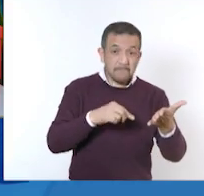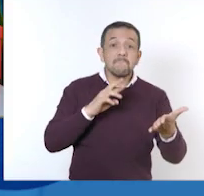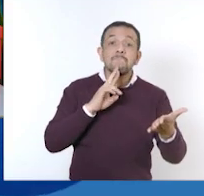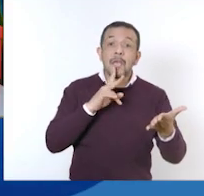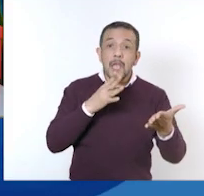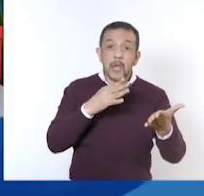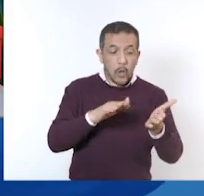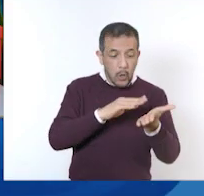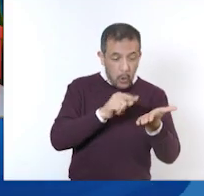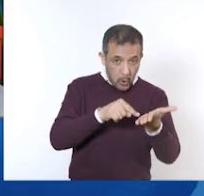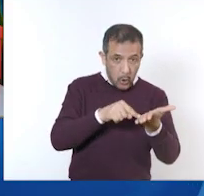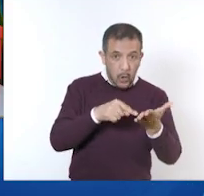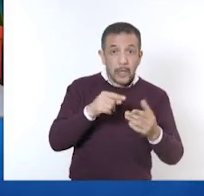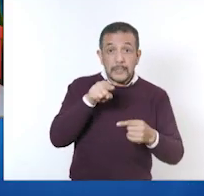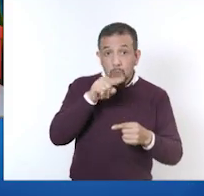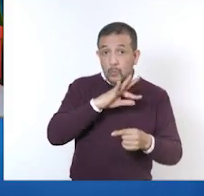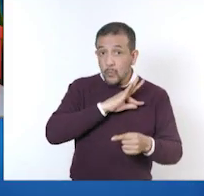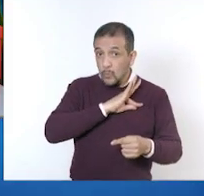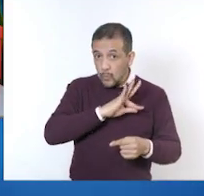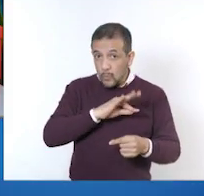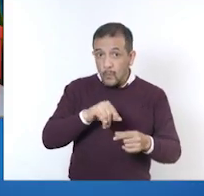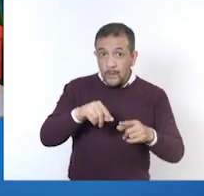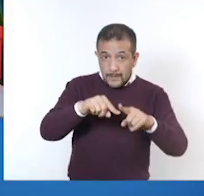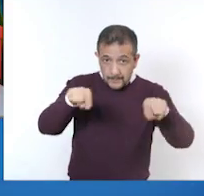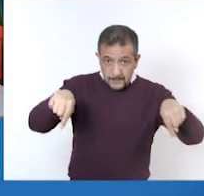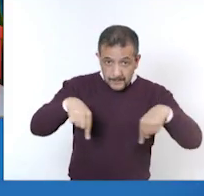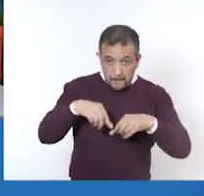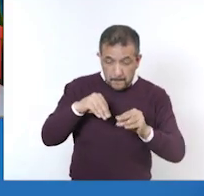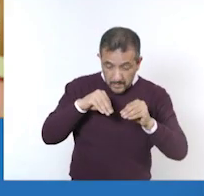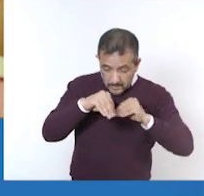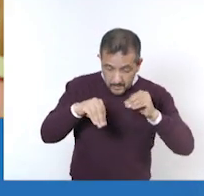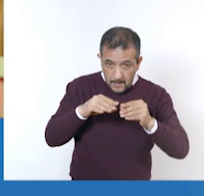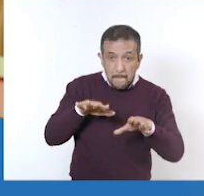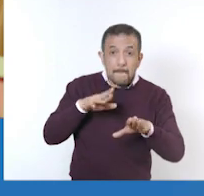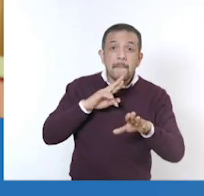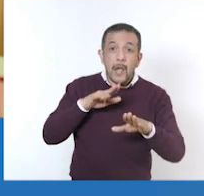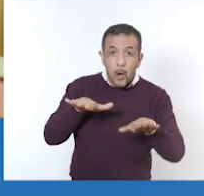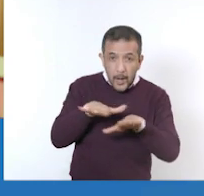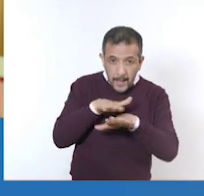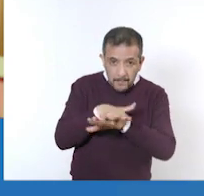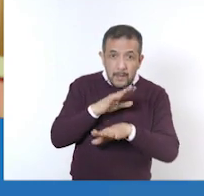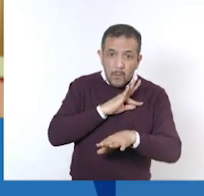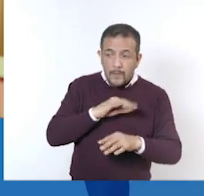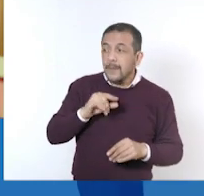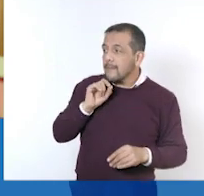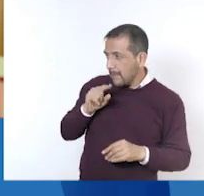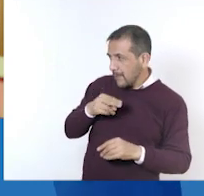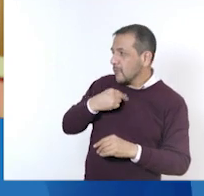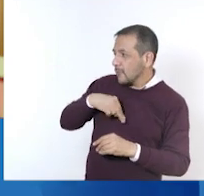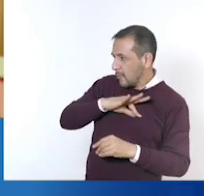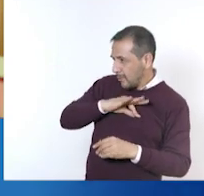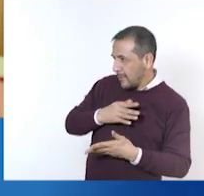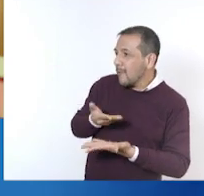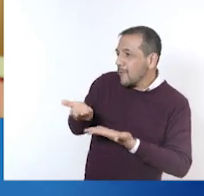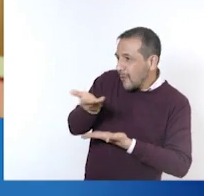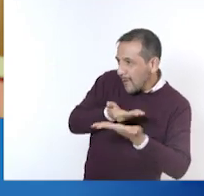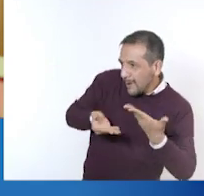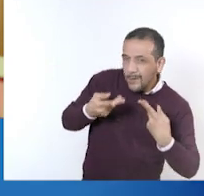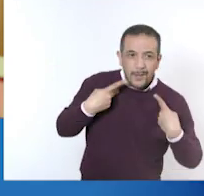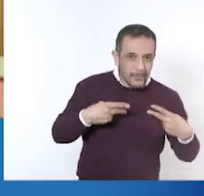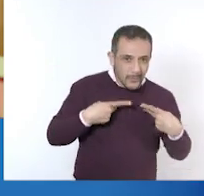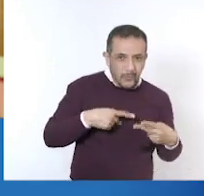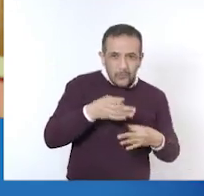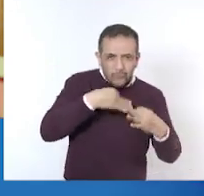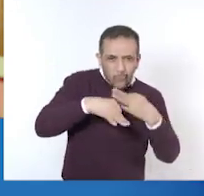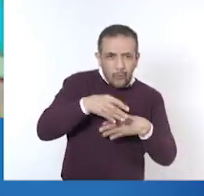y mejorar. El momento preciso por si quieres mejorar tu maqueta. También comenzar a compartir con los demás todo lo